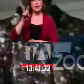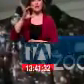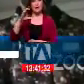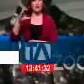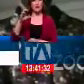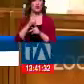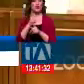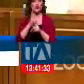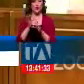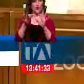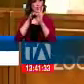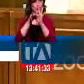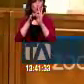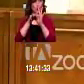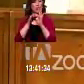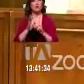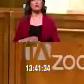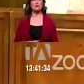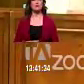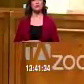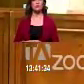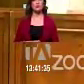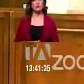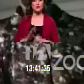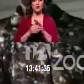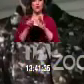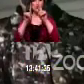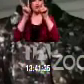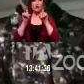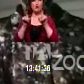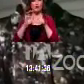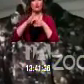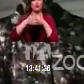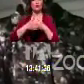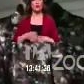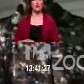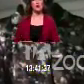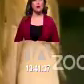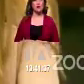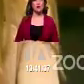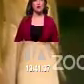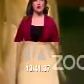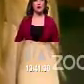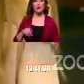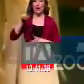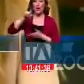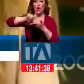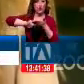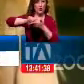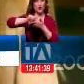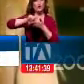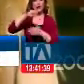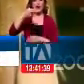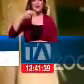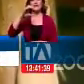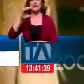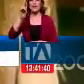Absolutamente no. Cordero insistió en su pregunta con información adicional. Existe un contrato que